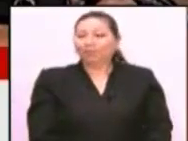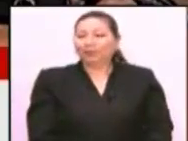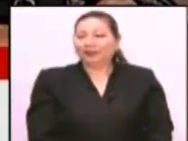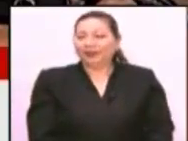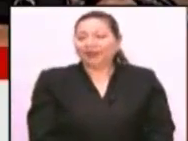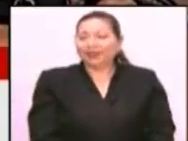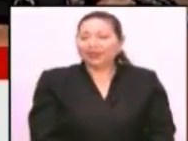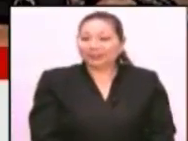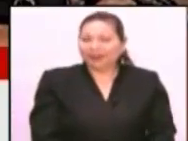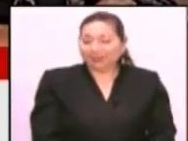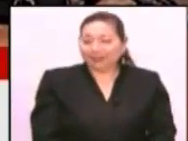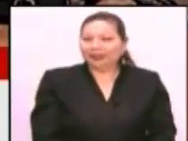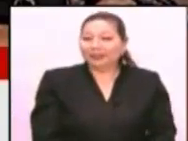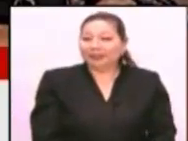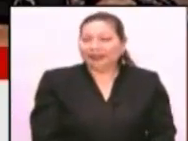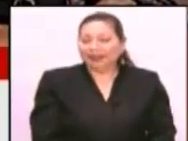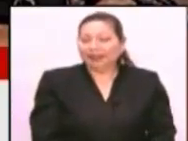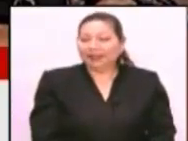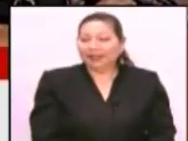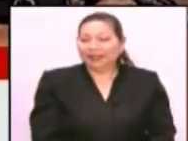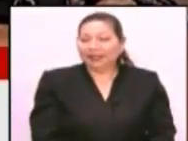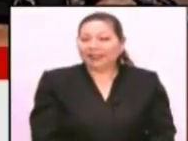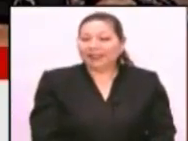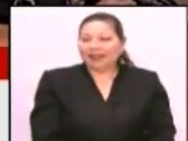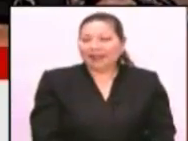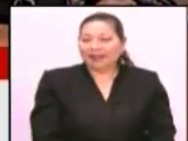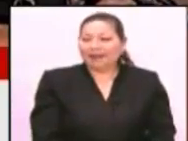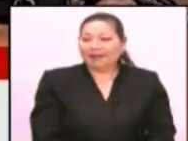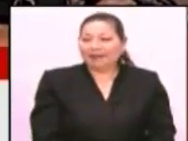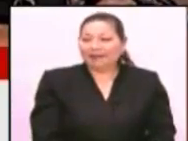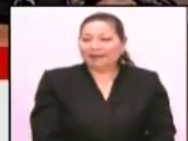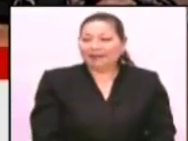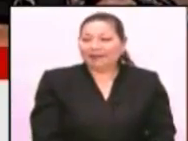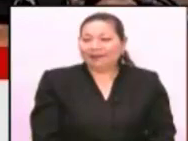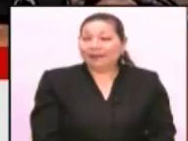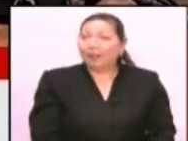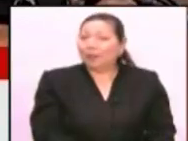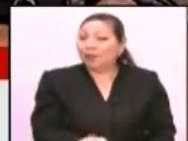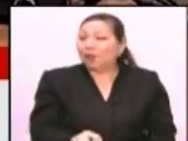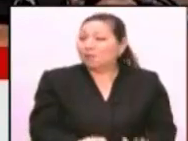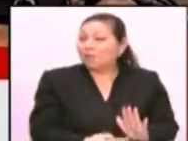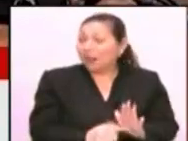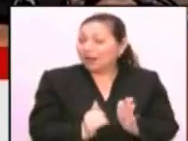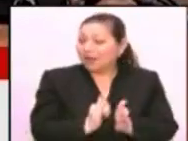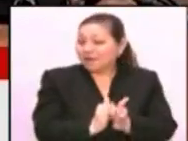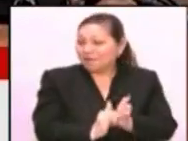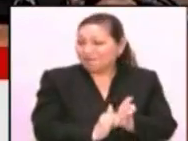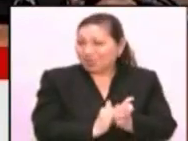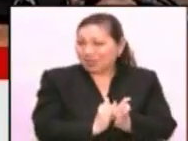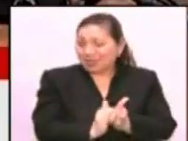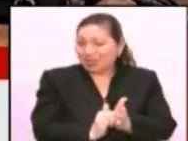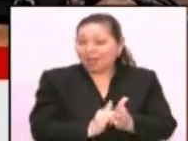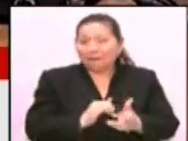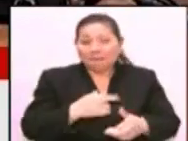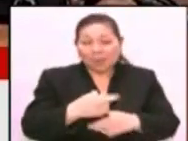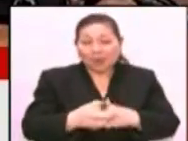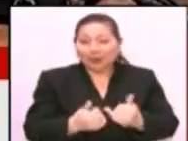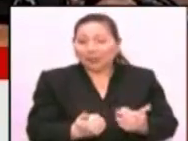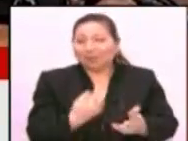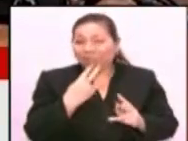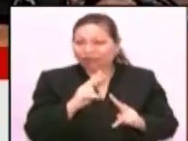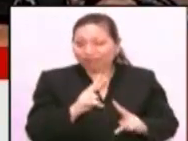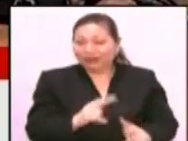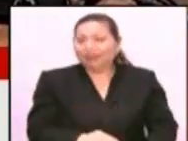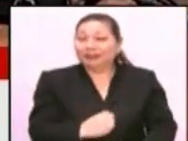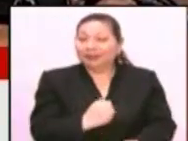Finalmente, presidente, yo con esto termino, para dar paso a lo que usted conoce responda, mostrándole un video de las cárceles productivas, los talleres que tenemos